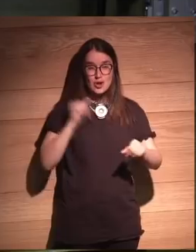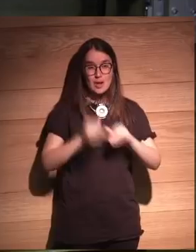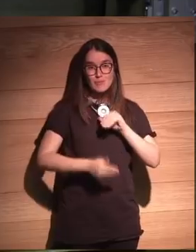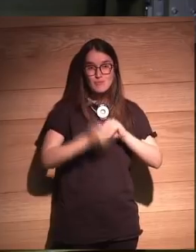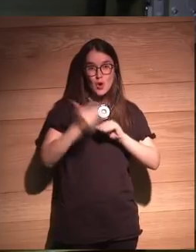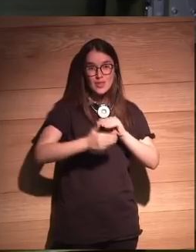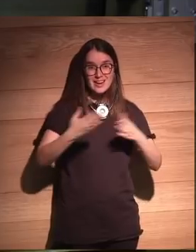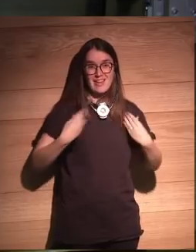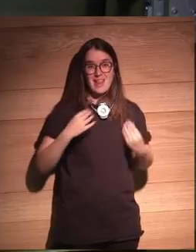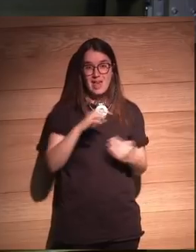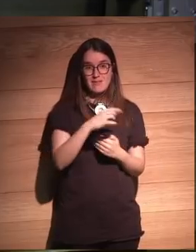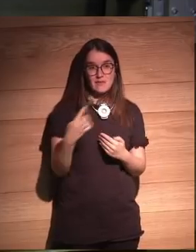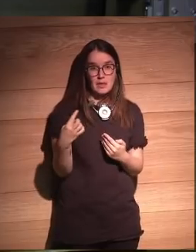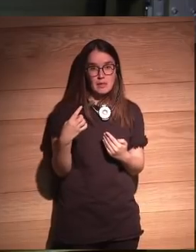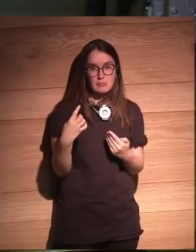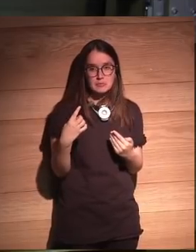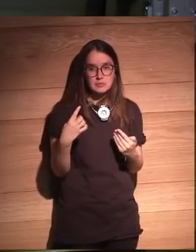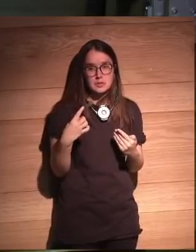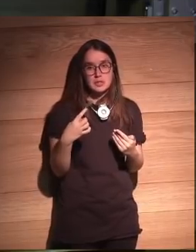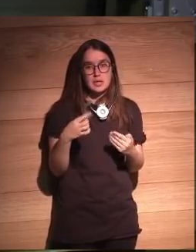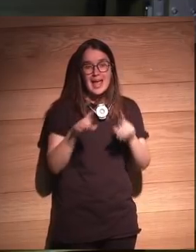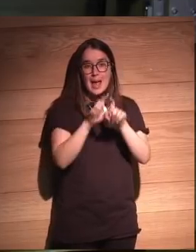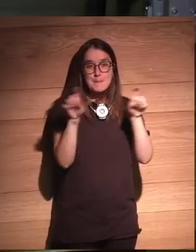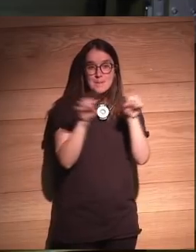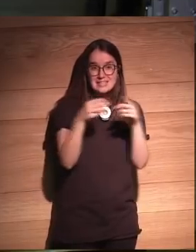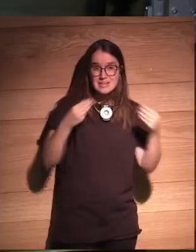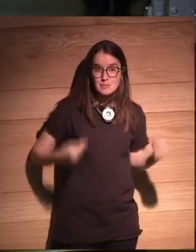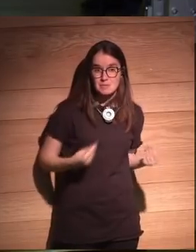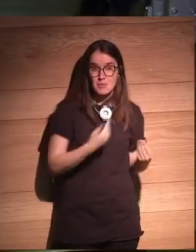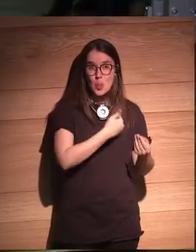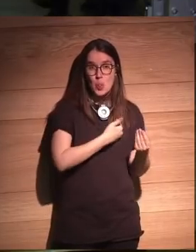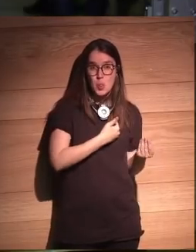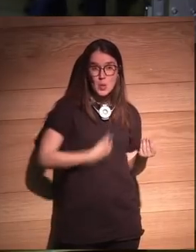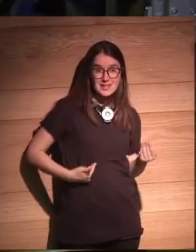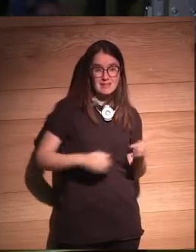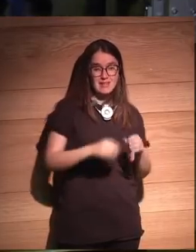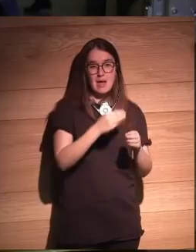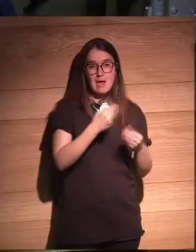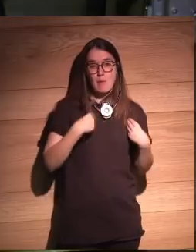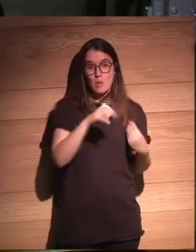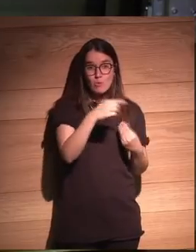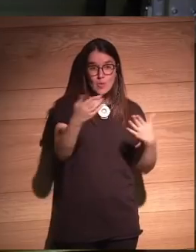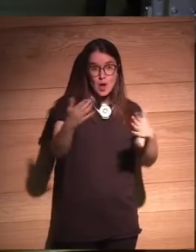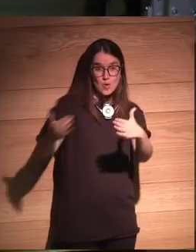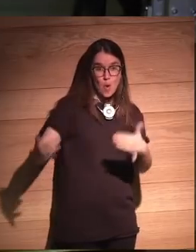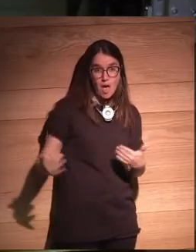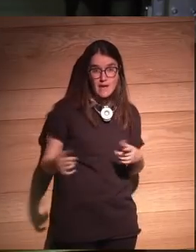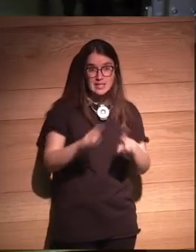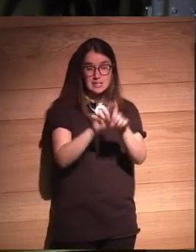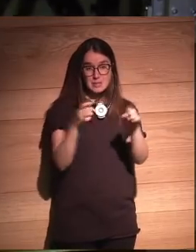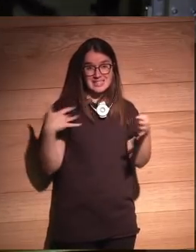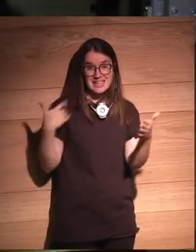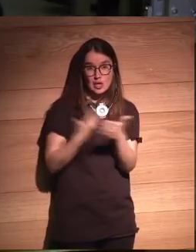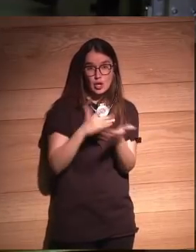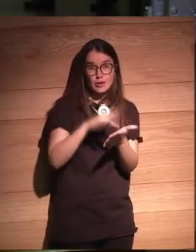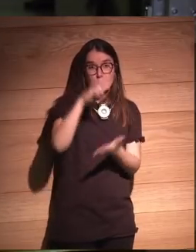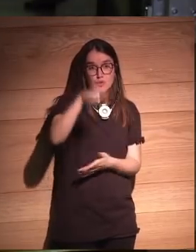moderna de la vivienda no ha tenido este tipo de empresas que son dueñas de la vivienda. De hecho, estas empresas nunca habían